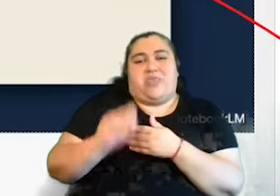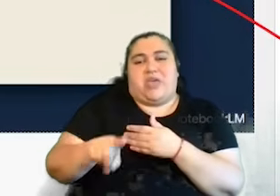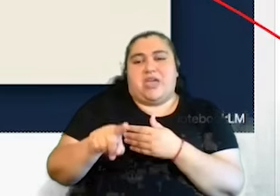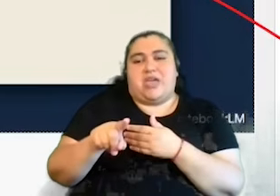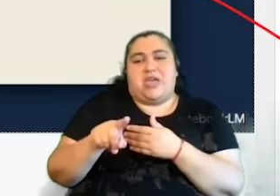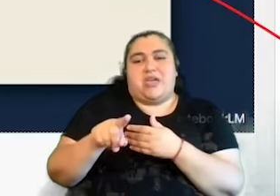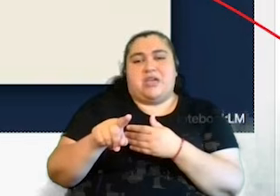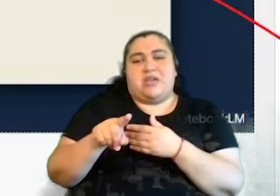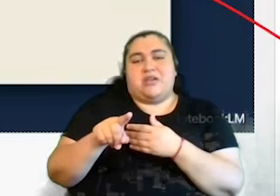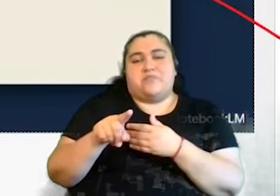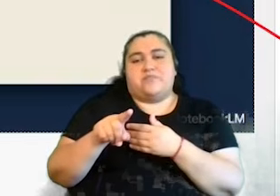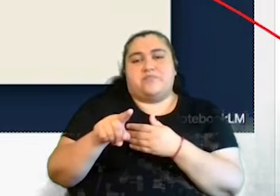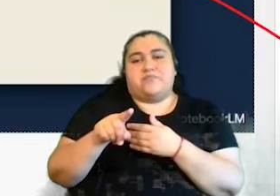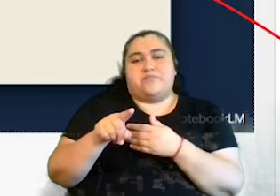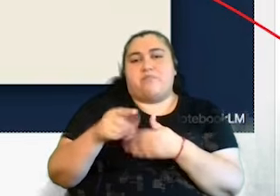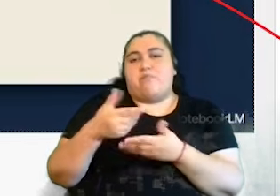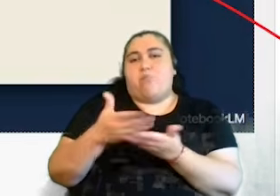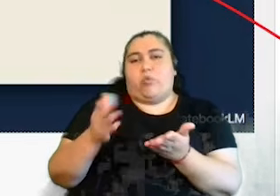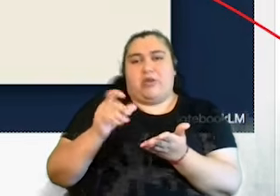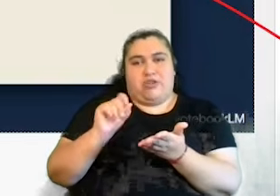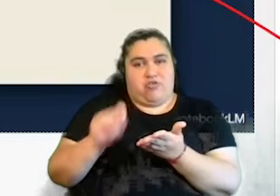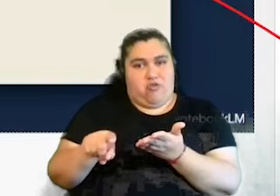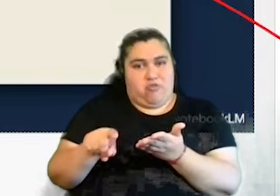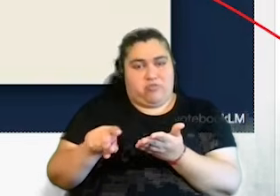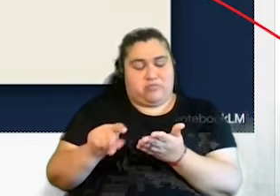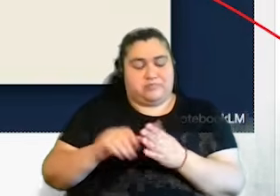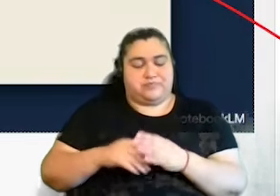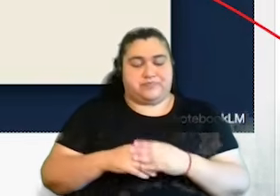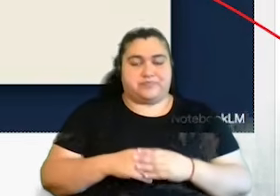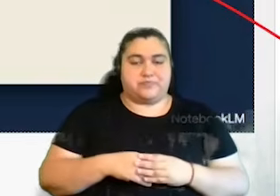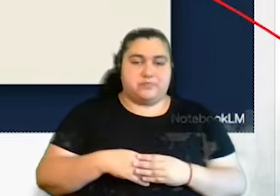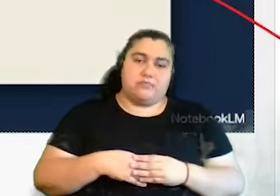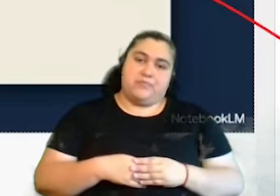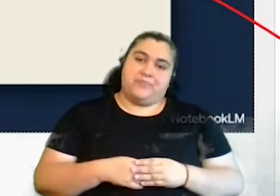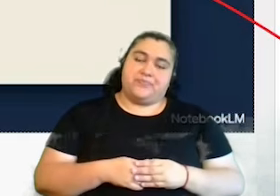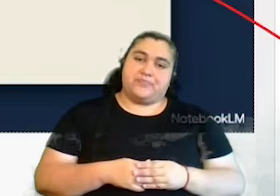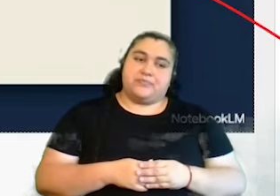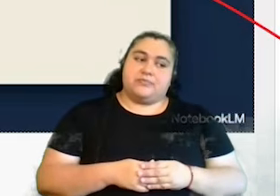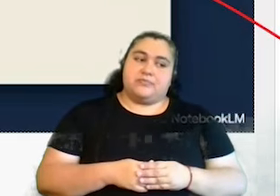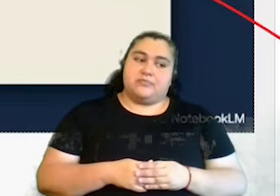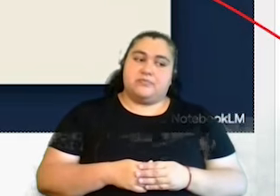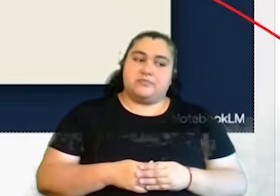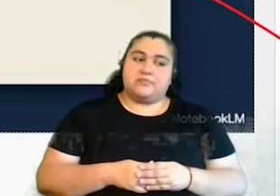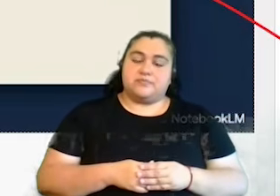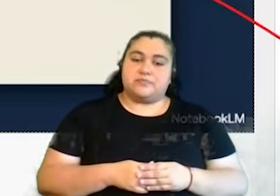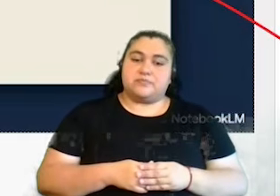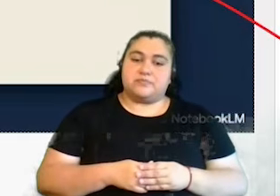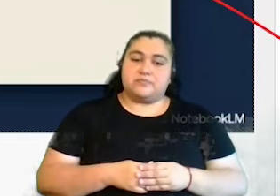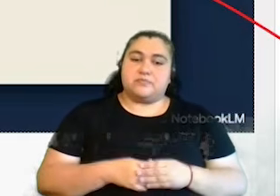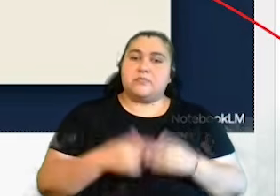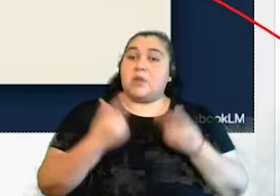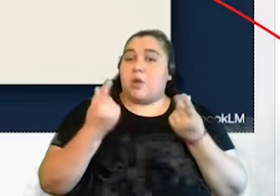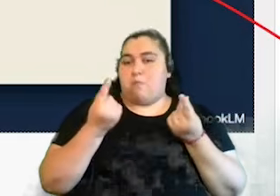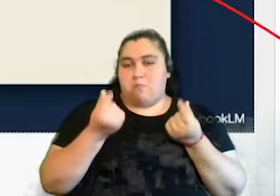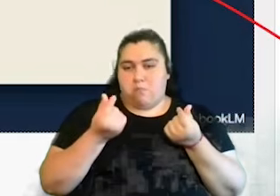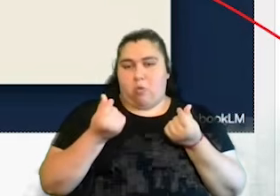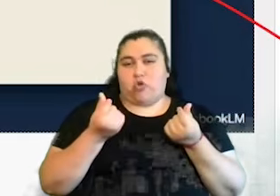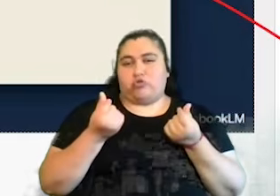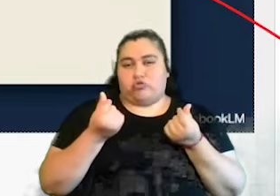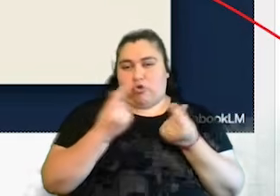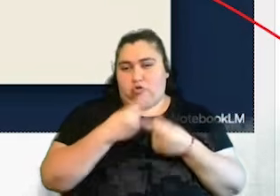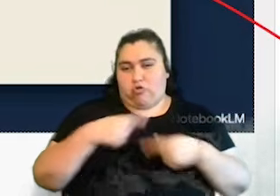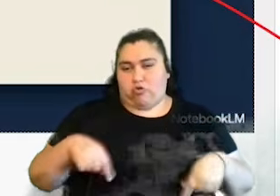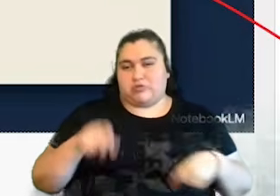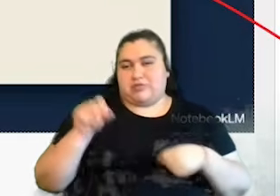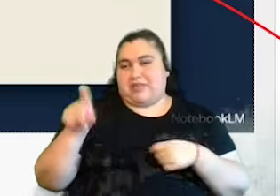al erario público. Entonces, cuando los montos, últimamente, y acá la gente de fiscalización o de determinación de oficio me va a